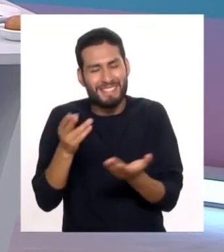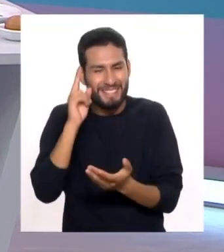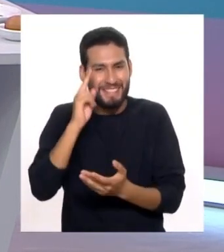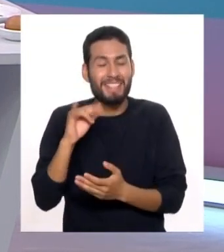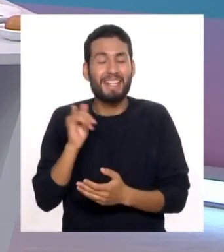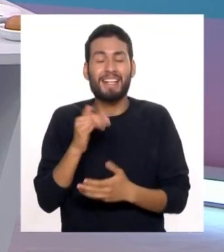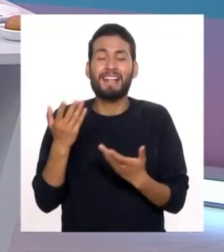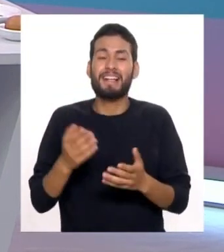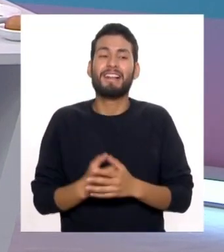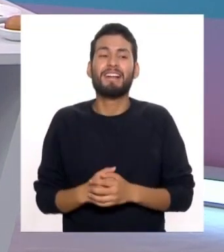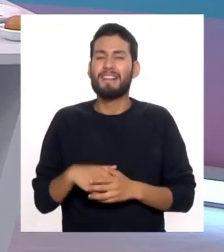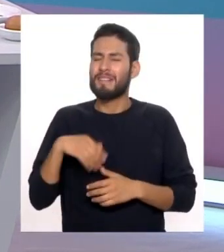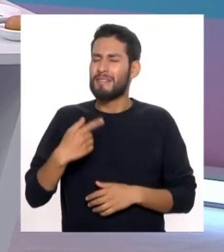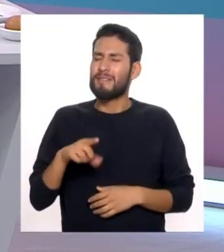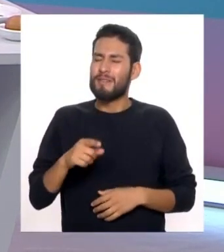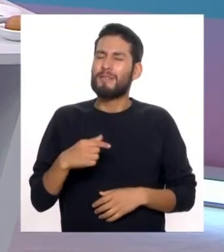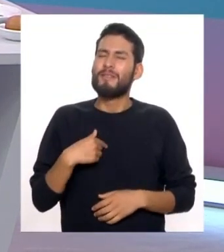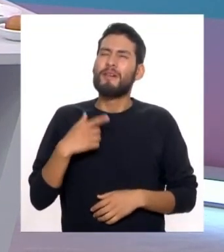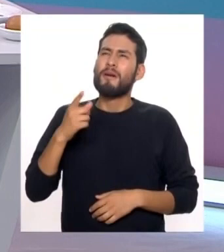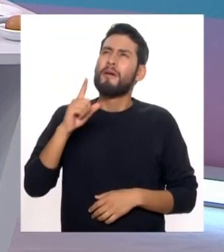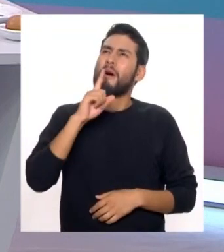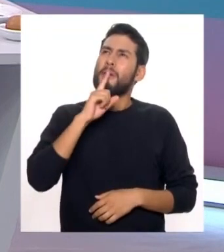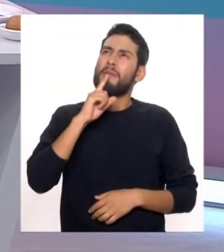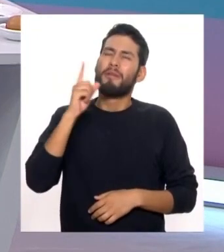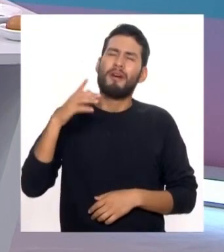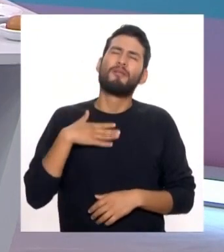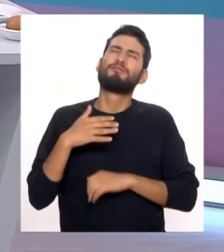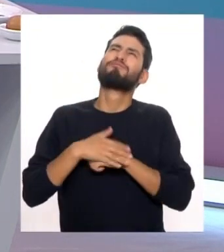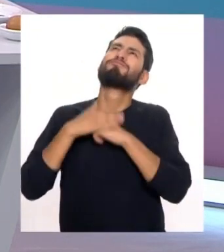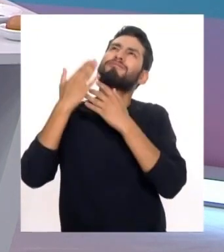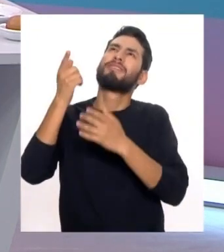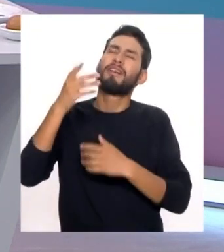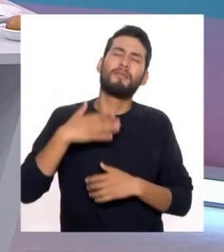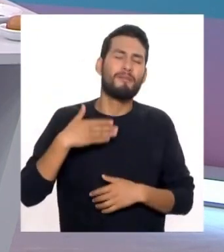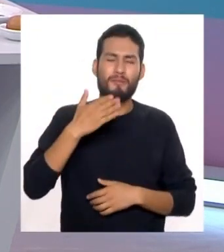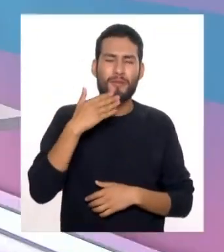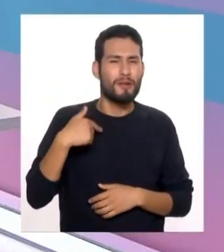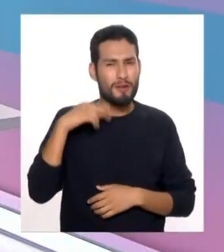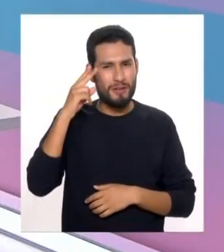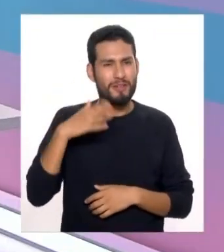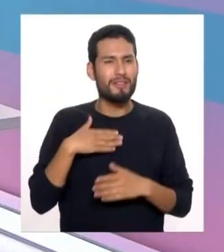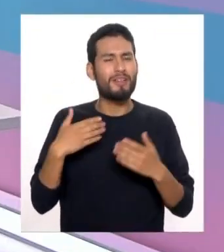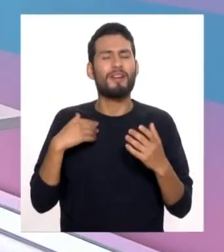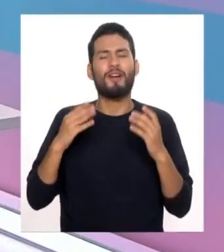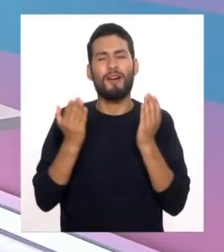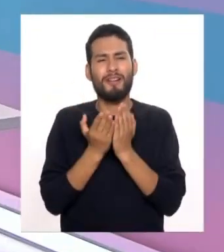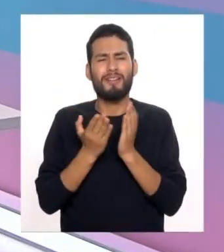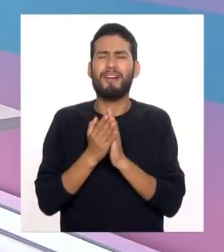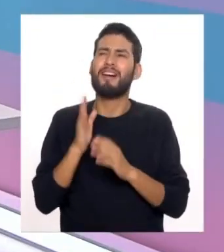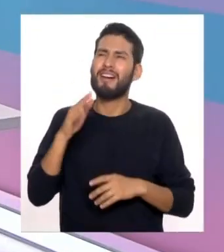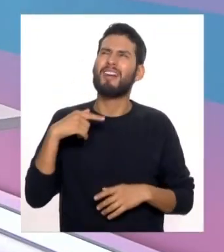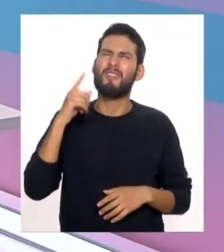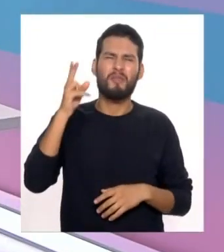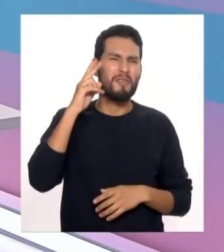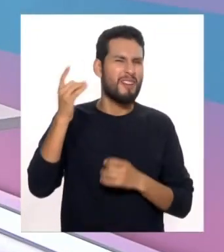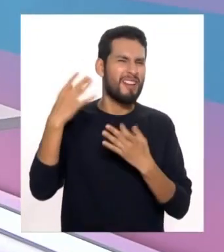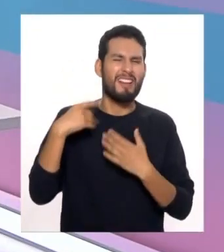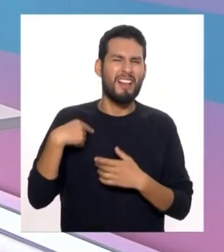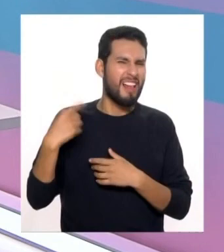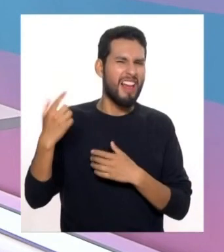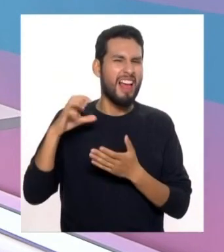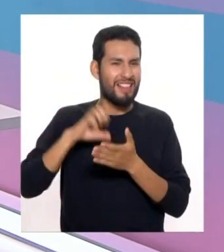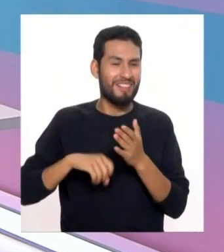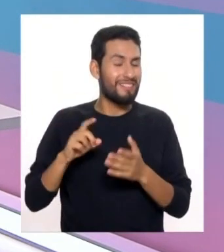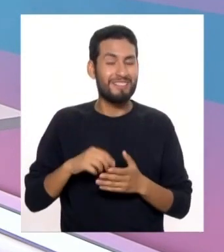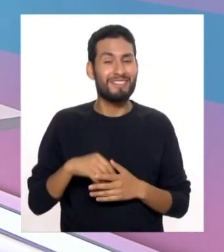supuesto uno hasta el cielo, papá. Tú fuiste mi mejor maestro en el colegio y nunca le pude decir, el profesor me odia, por eso me jala,